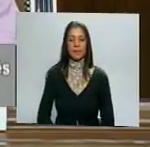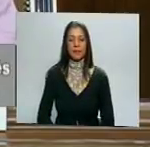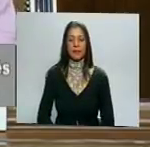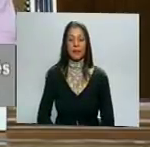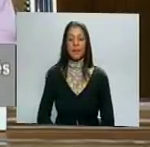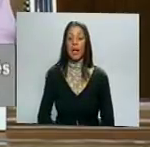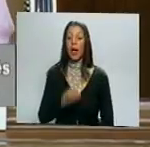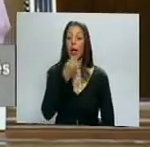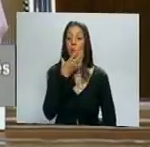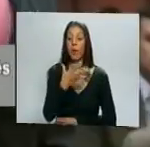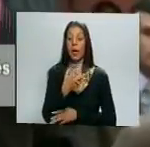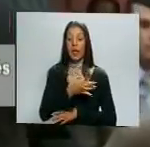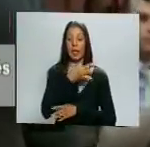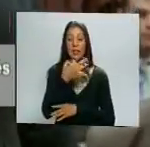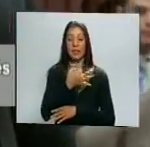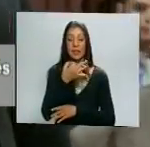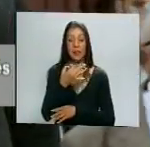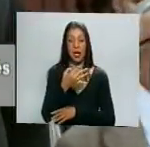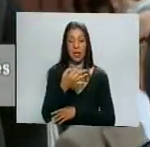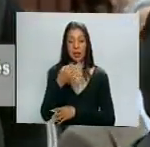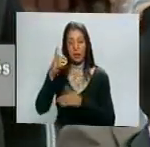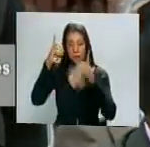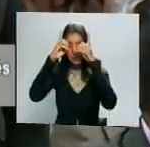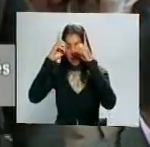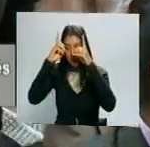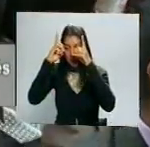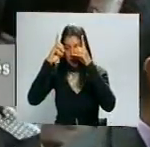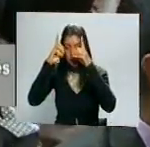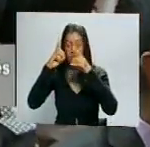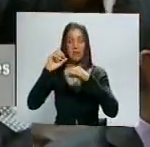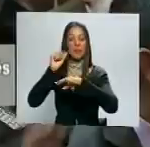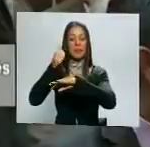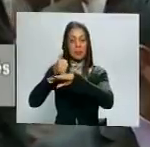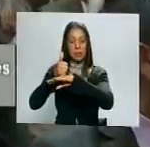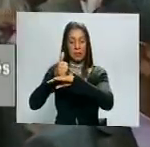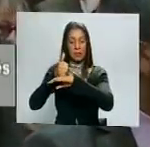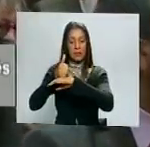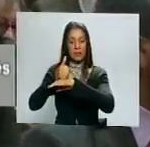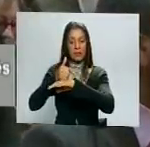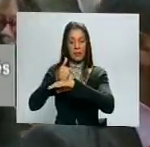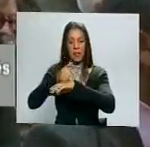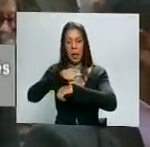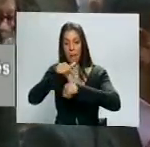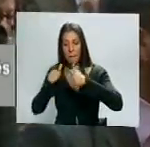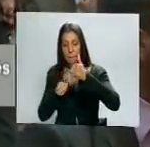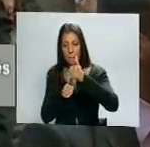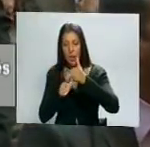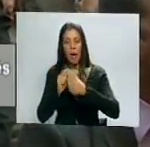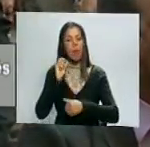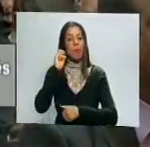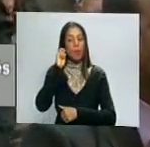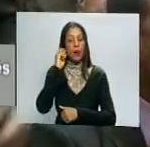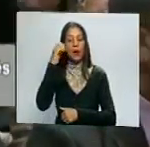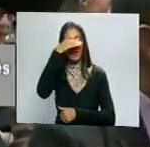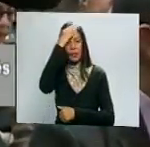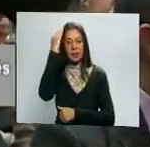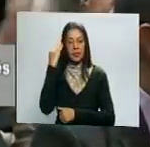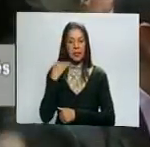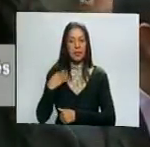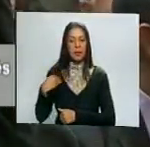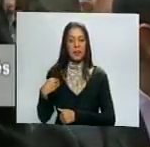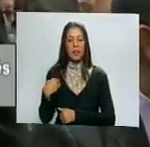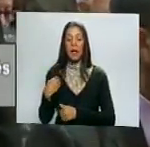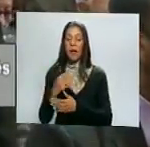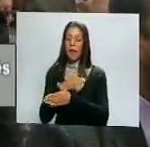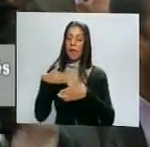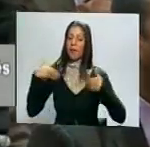Muy buenas tardes, ciudadana presidenta, ciudadana vicepresidenta Tania Díaz, feliz de que te incorpores